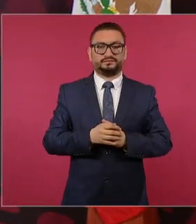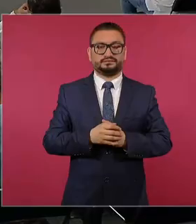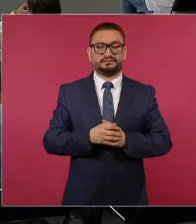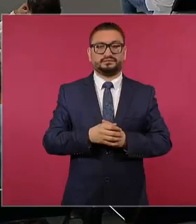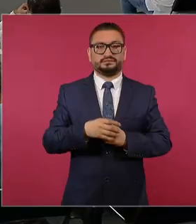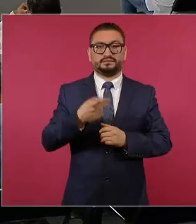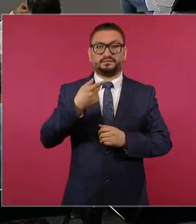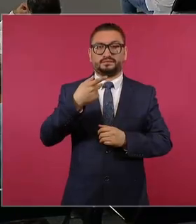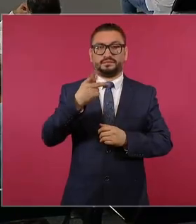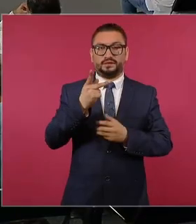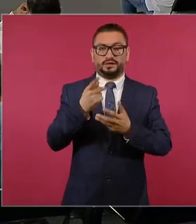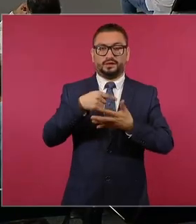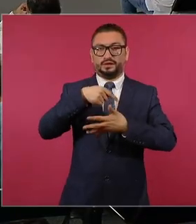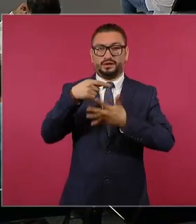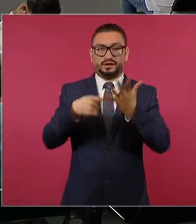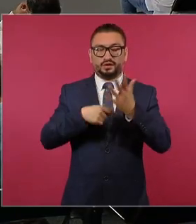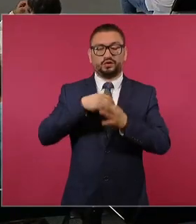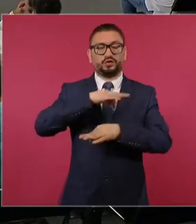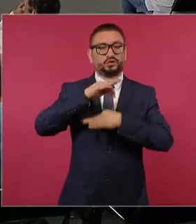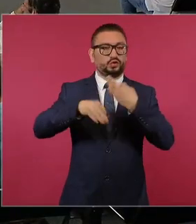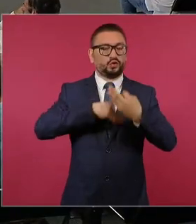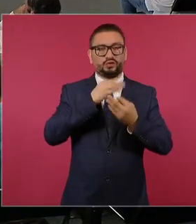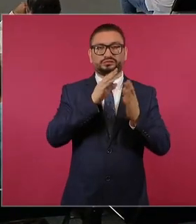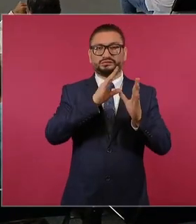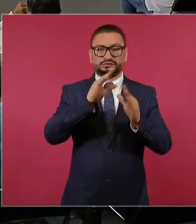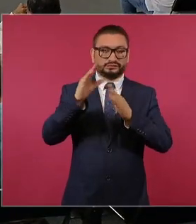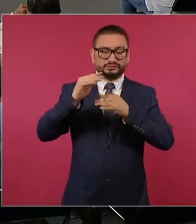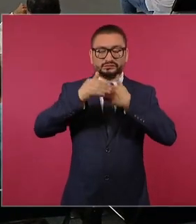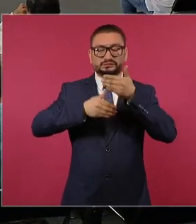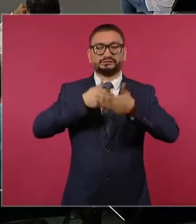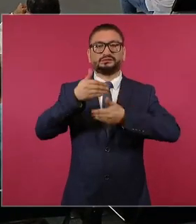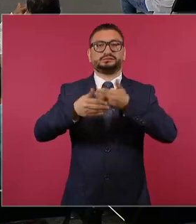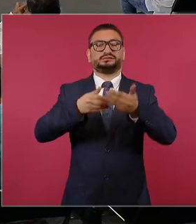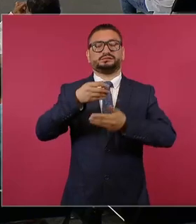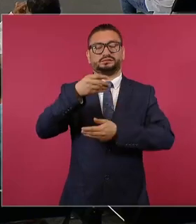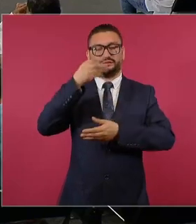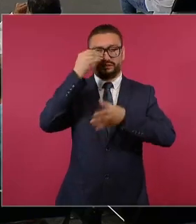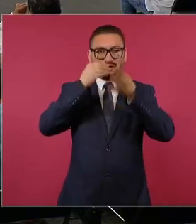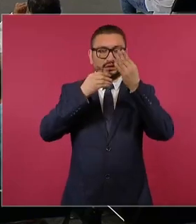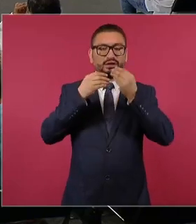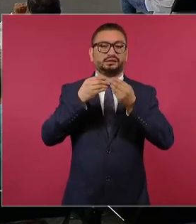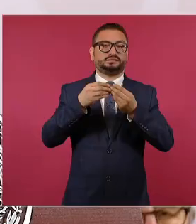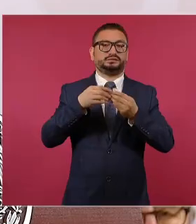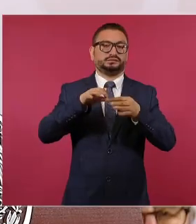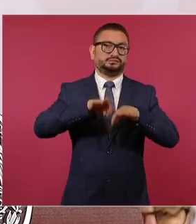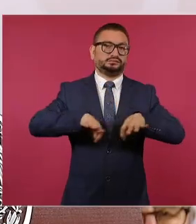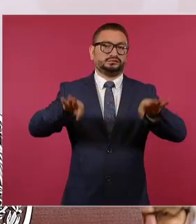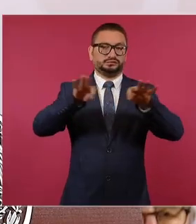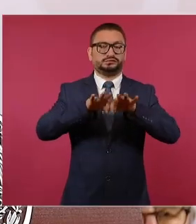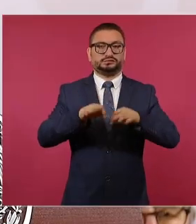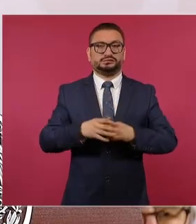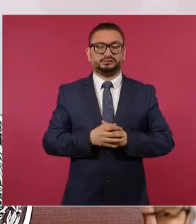Pero todo eso es una enseñanza, es un proceso de enseñanza-aprendizaje